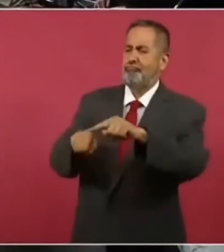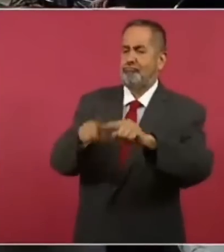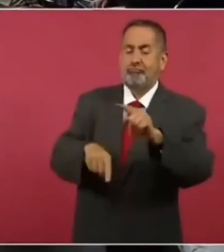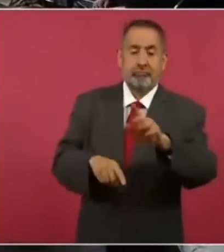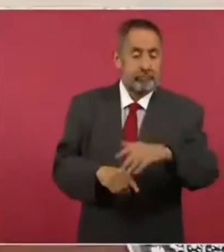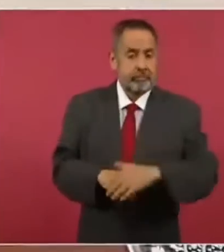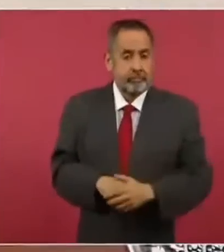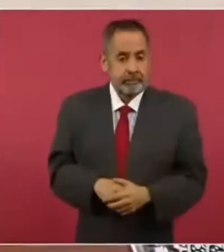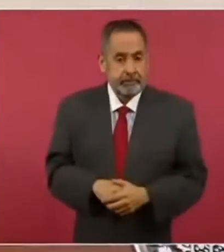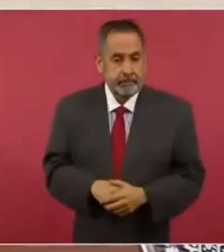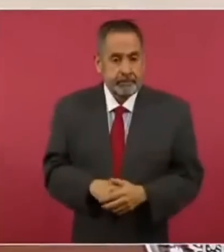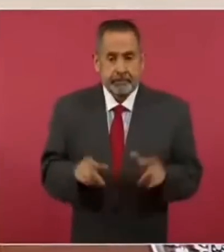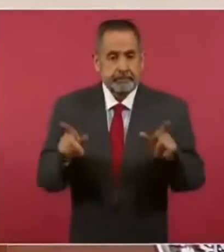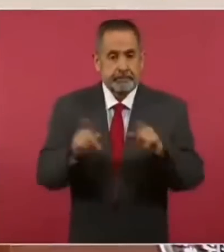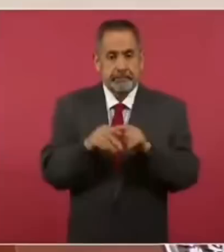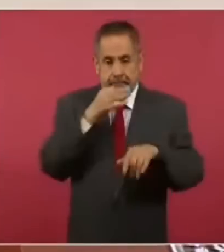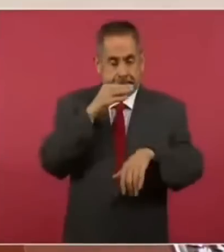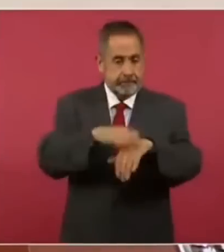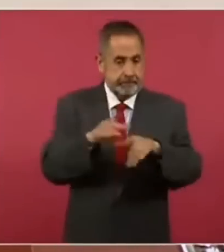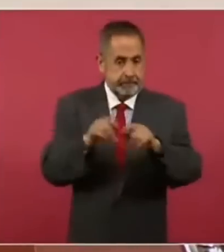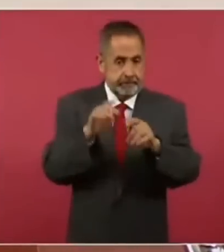Por cierto, ya termino.